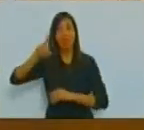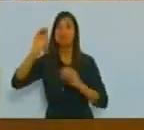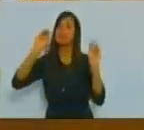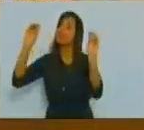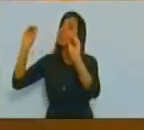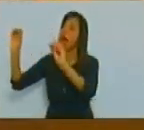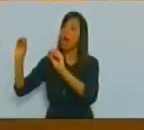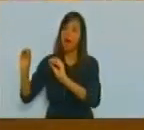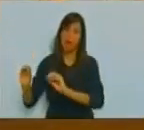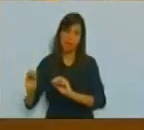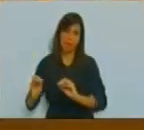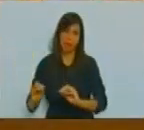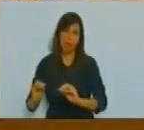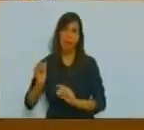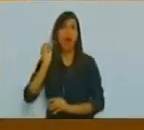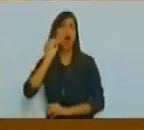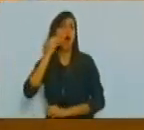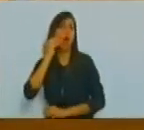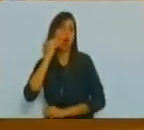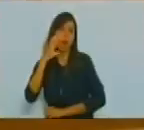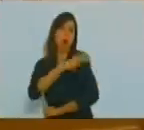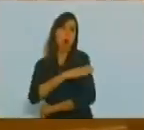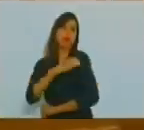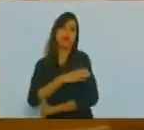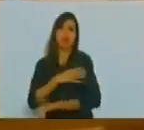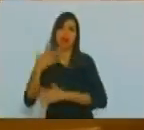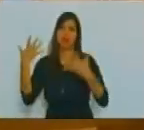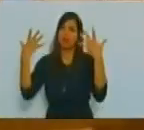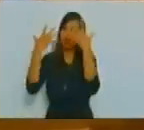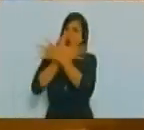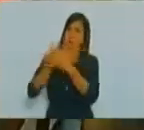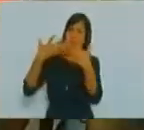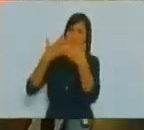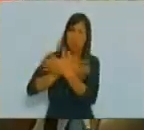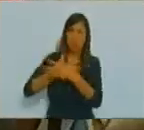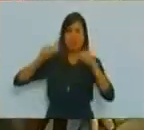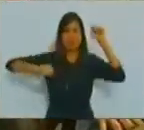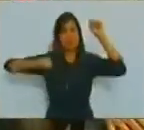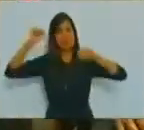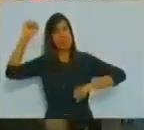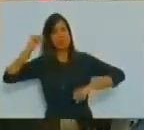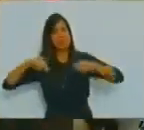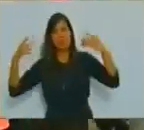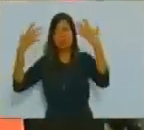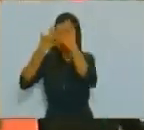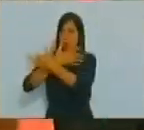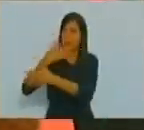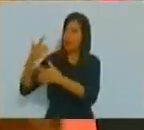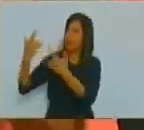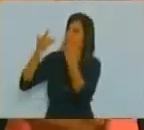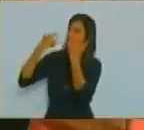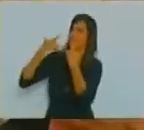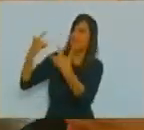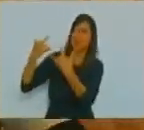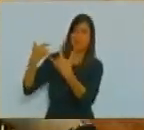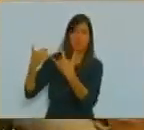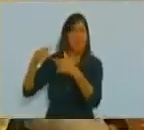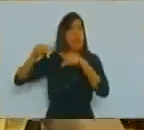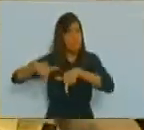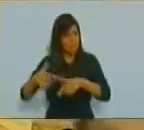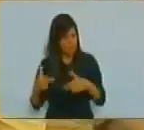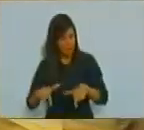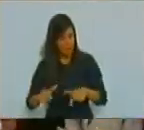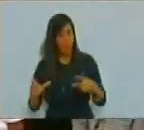llamado a esos jóvenes que fueron manipulados que han sido engañados por la oposición por la contrarrevolución que se vengan a debatir con